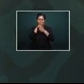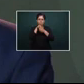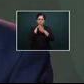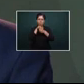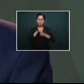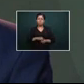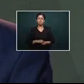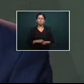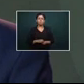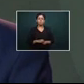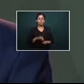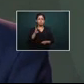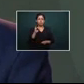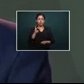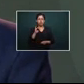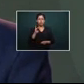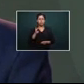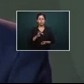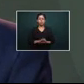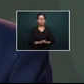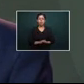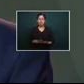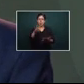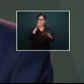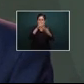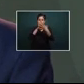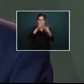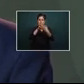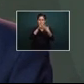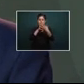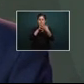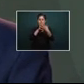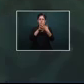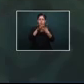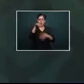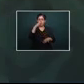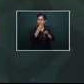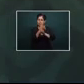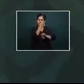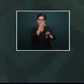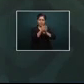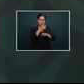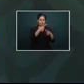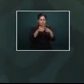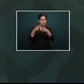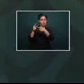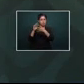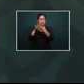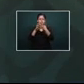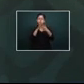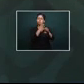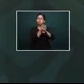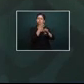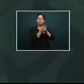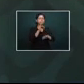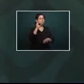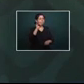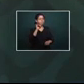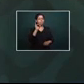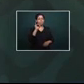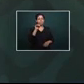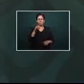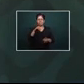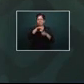Sí, en el caso de penales estatales, sí